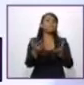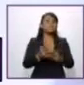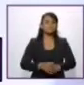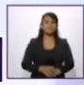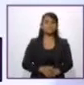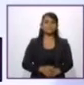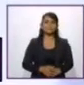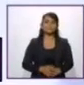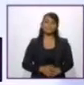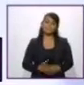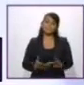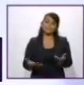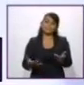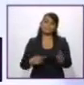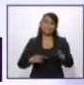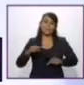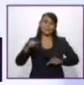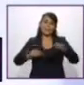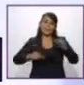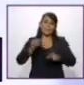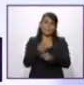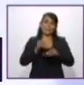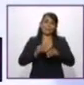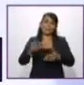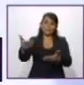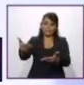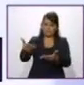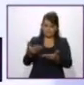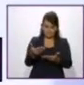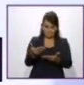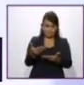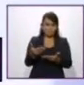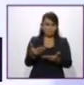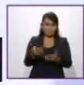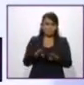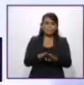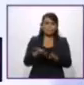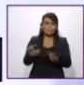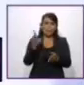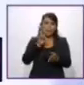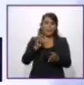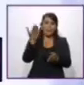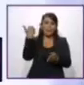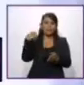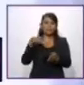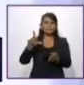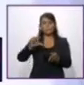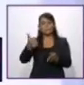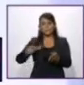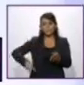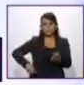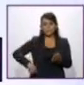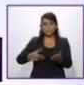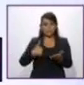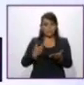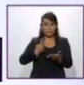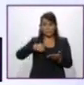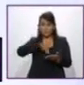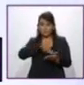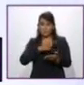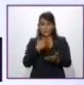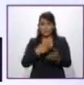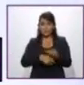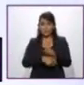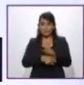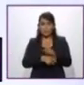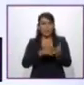va a depender en qué sentido vaya esta información. Hemos sido muy puntuales en que jamás vamos a estar del lado de la corrupción y tampoco vamos